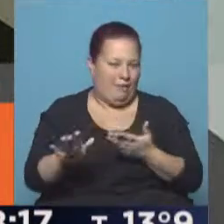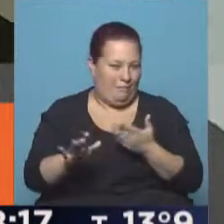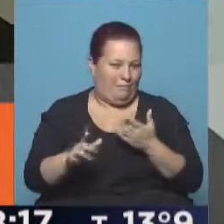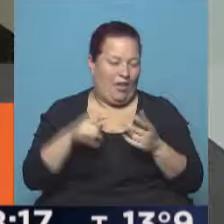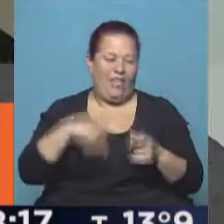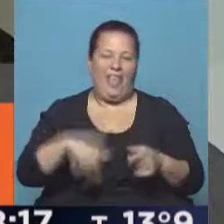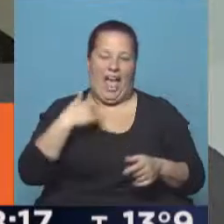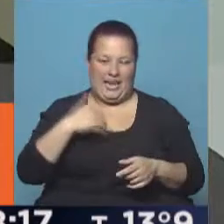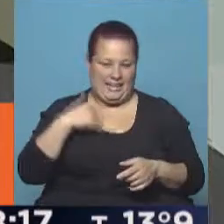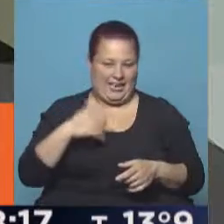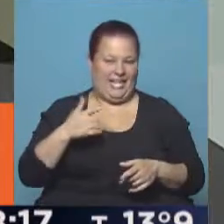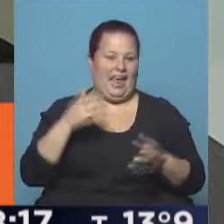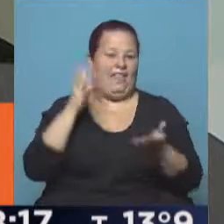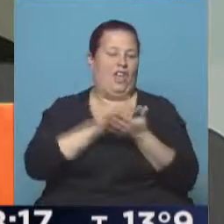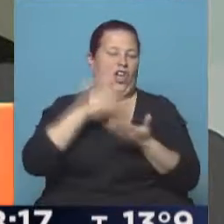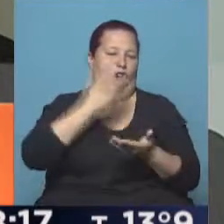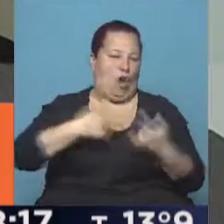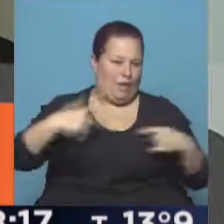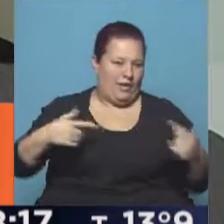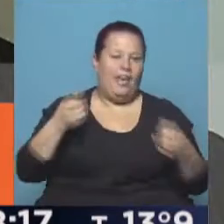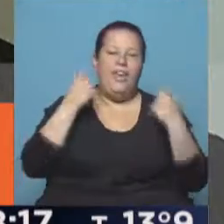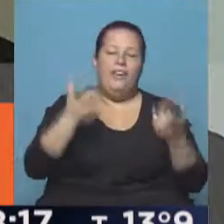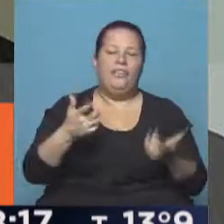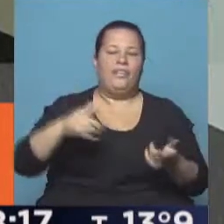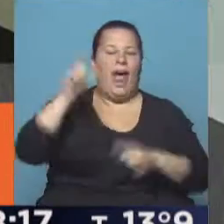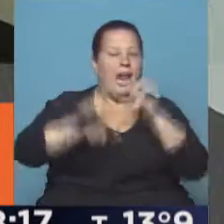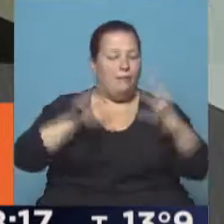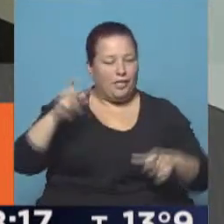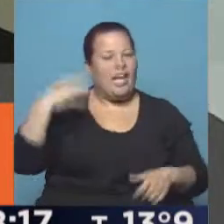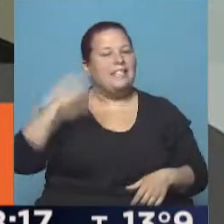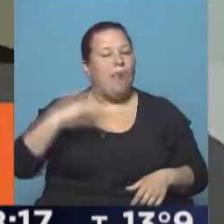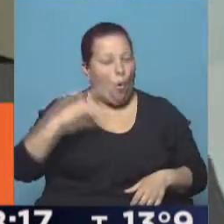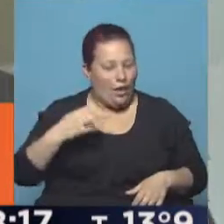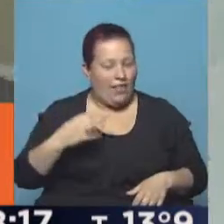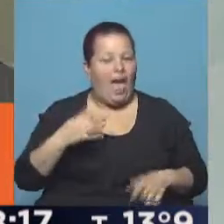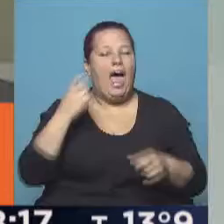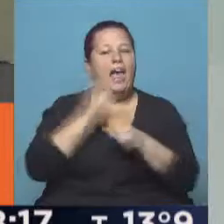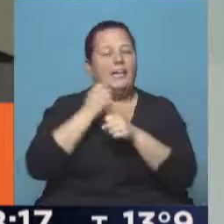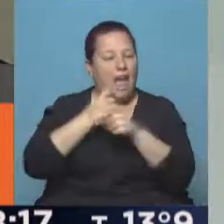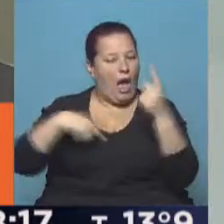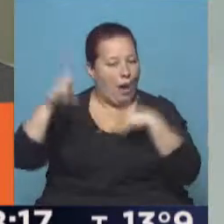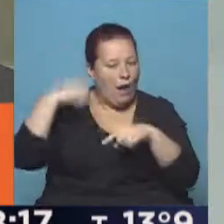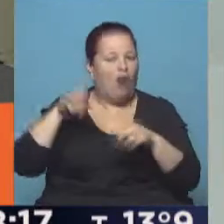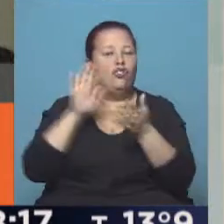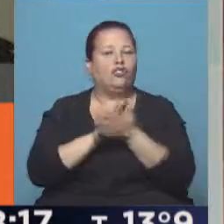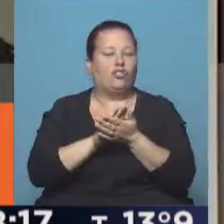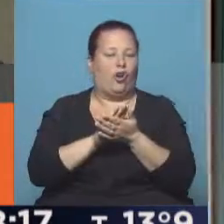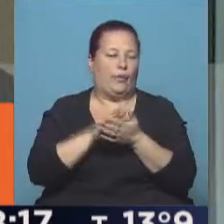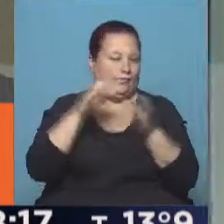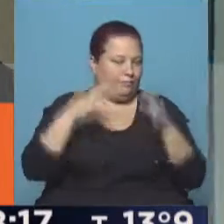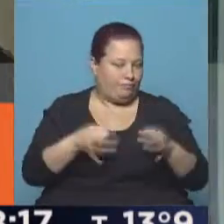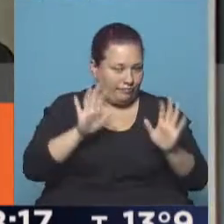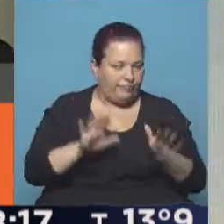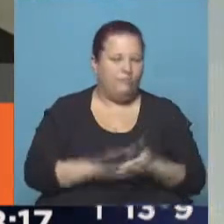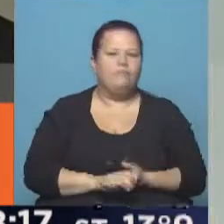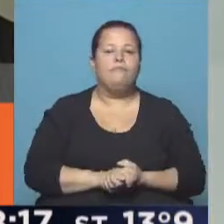de la República, de los actos de gobierno, y darle al ciudadano la garantía de que las gestiones se hacen en el marco de lo que debe ser.